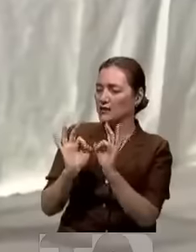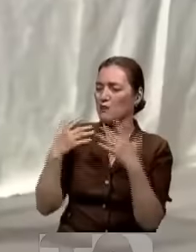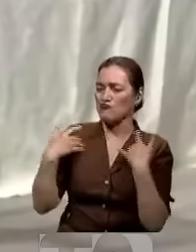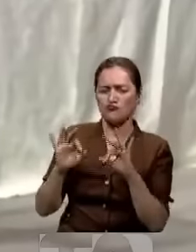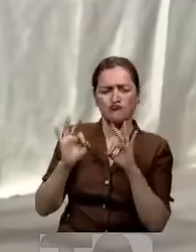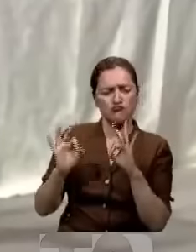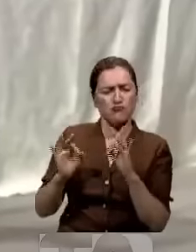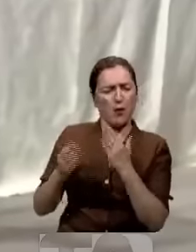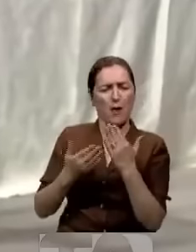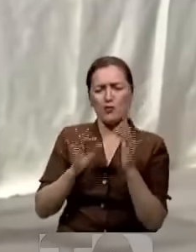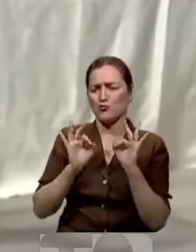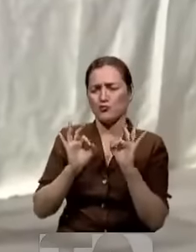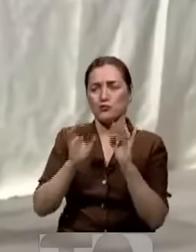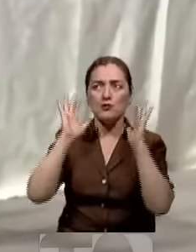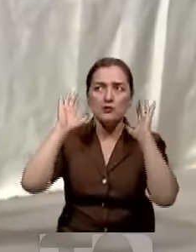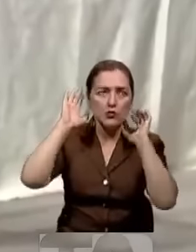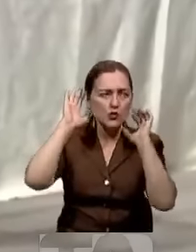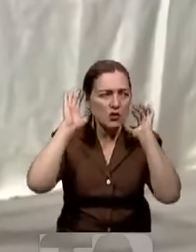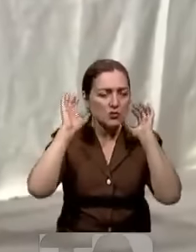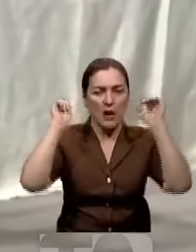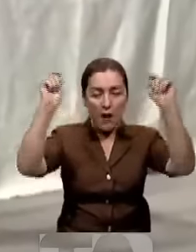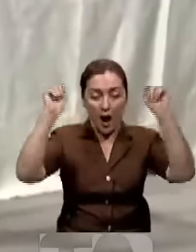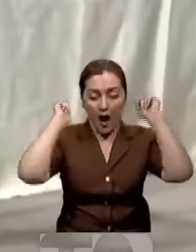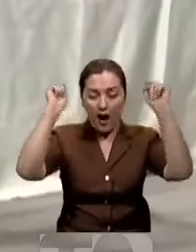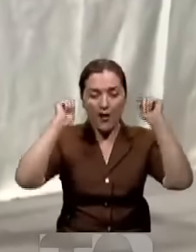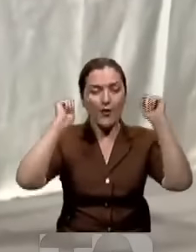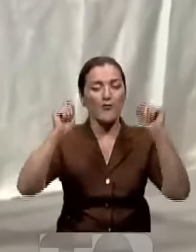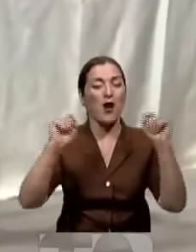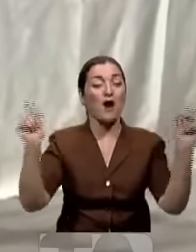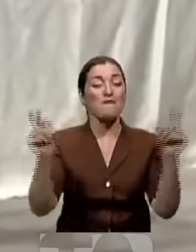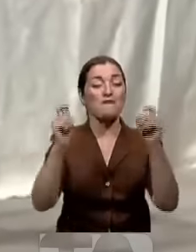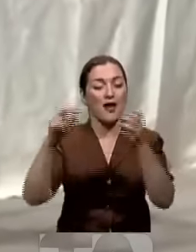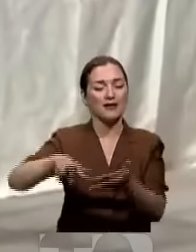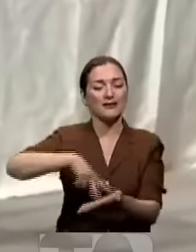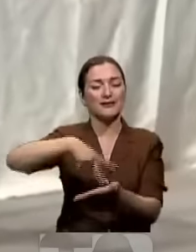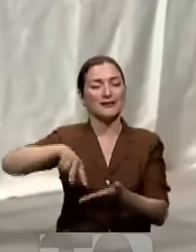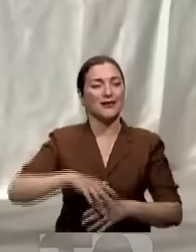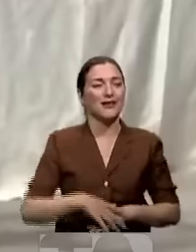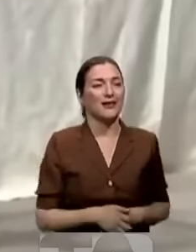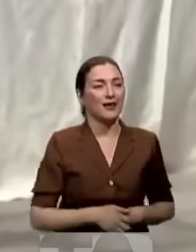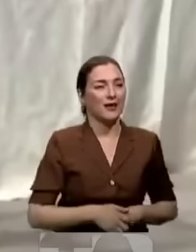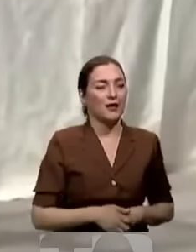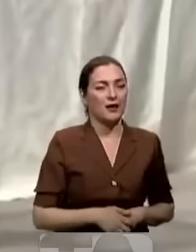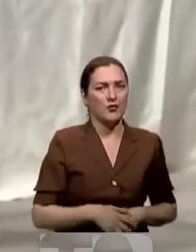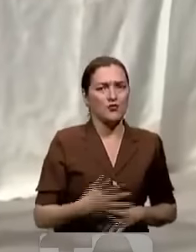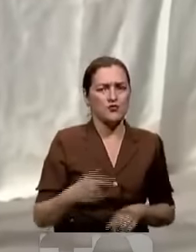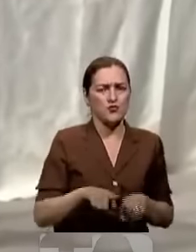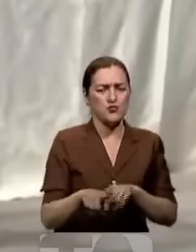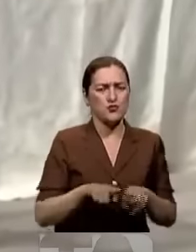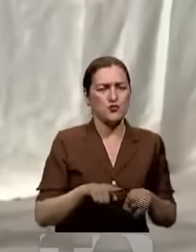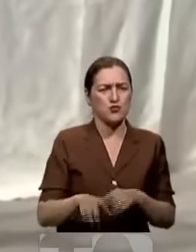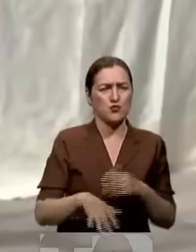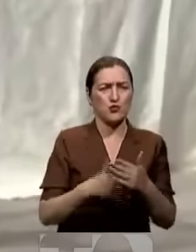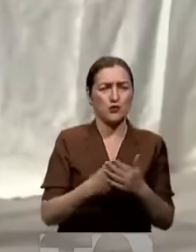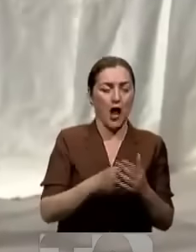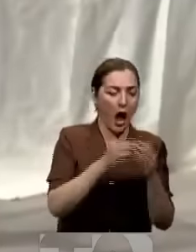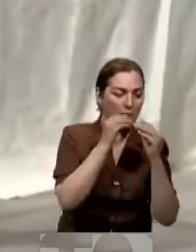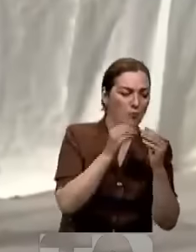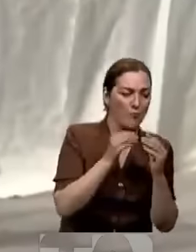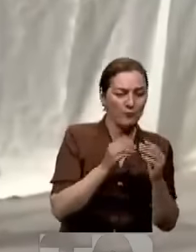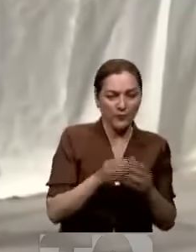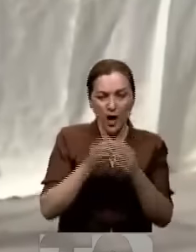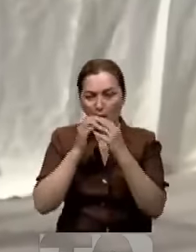ustedes escuchan ya, es una verdadera fiesta la que se vive aquí. Steffi, querida, ¿cómo perderse esta gran final? Hemos probado todas las guaguas de